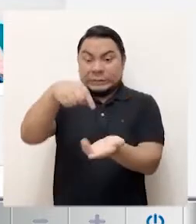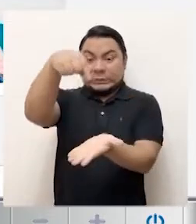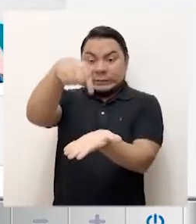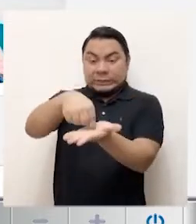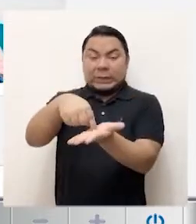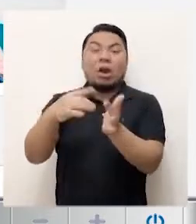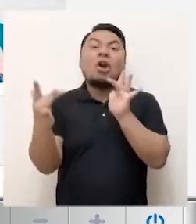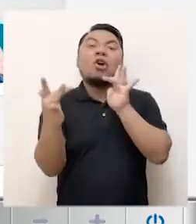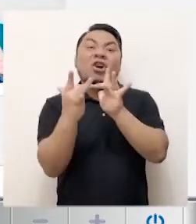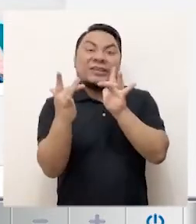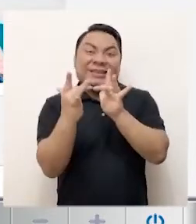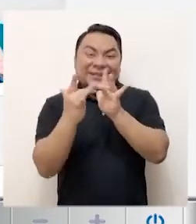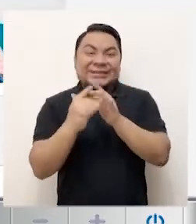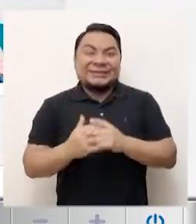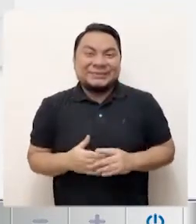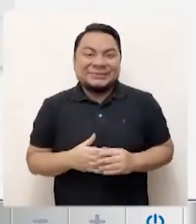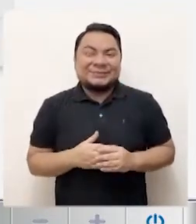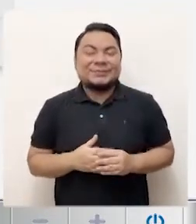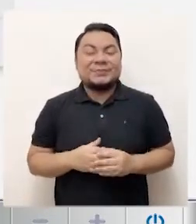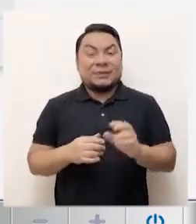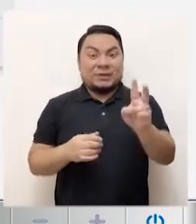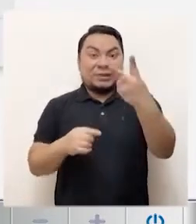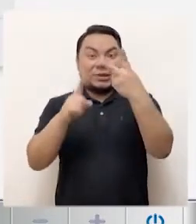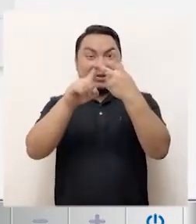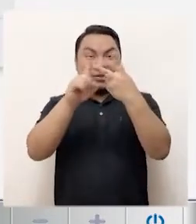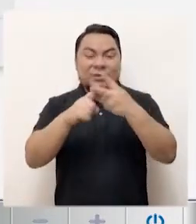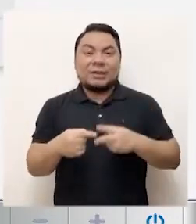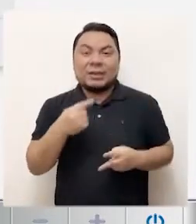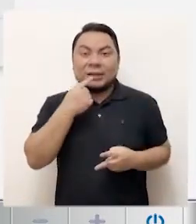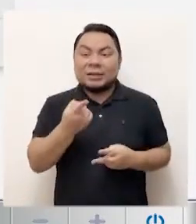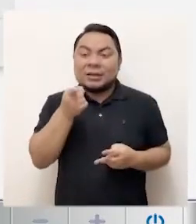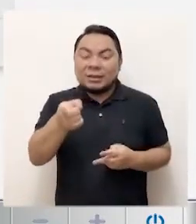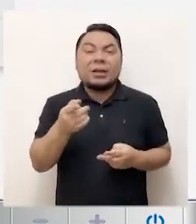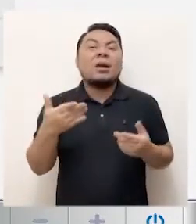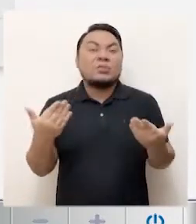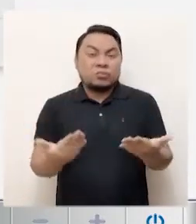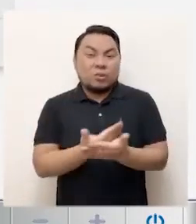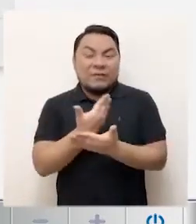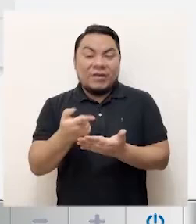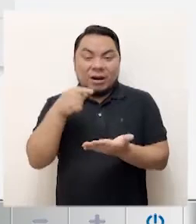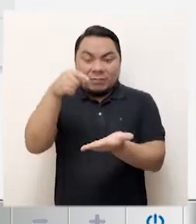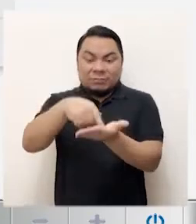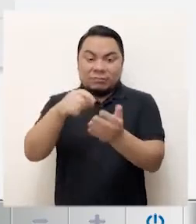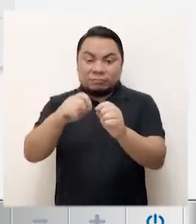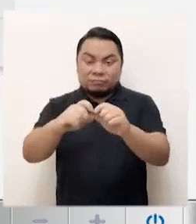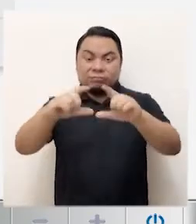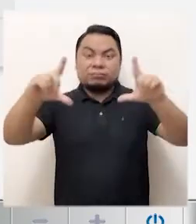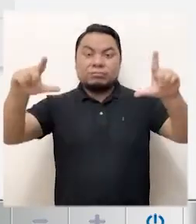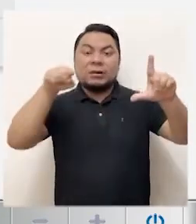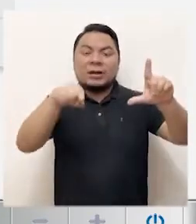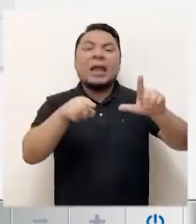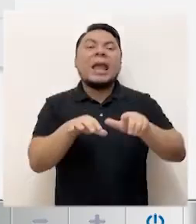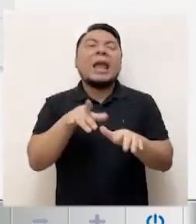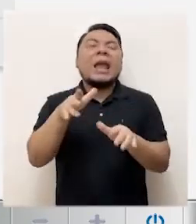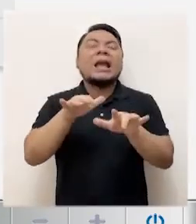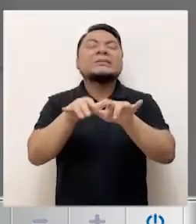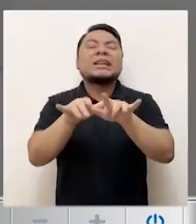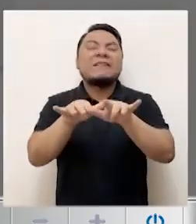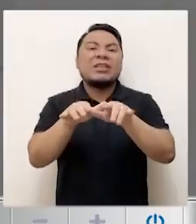botón Contáctenos. 2. En el menú de esta nueva ventana, haga clic en